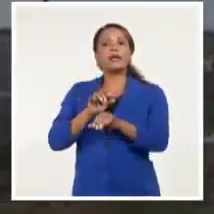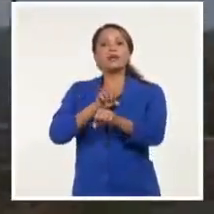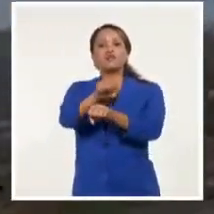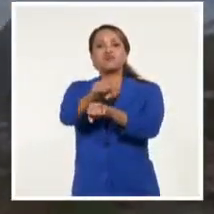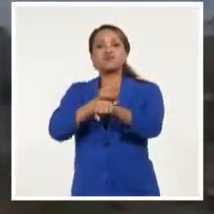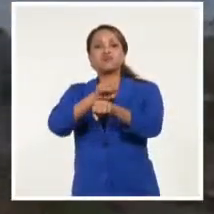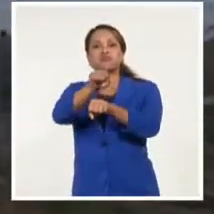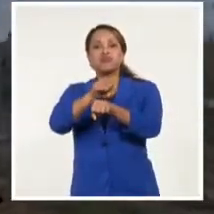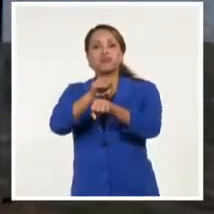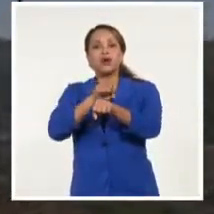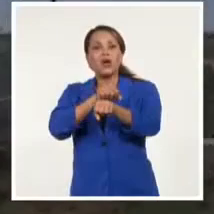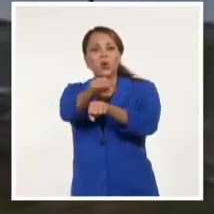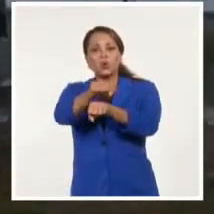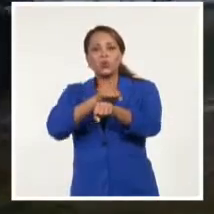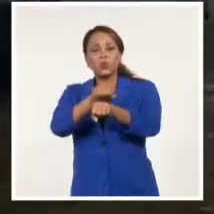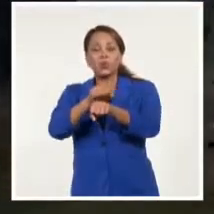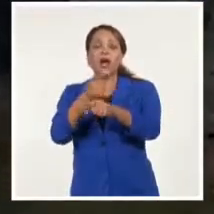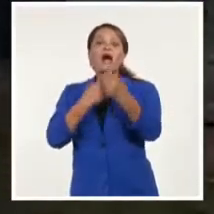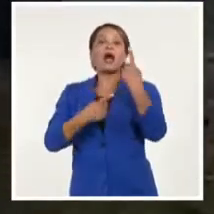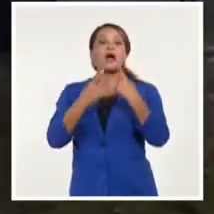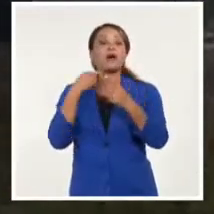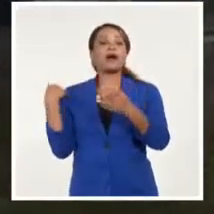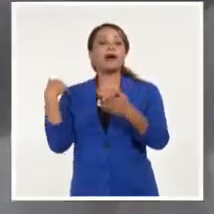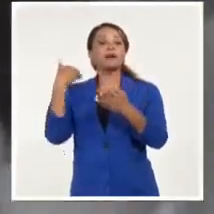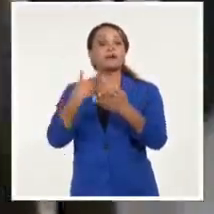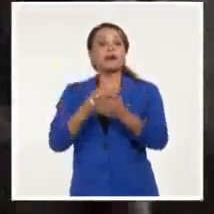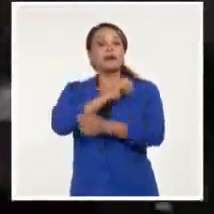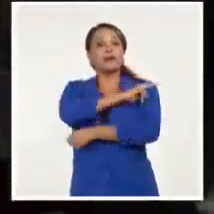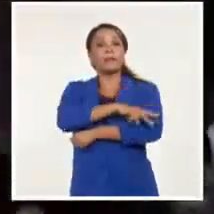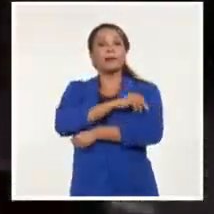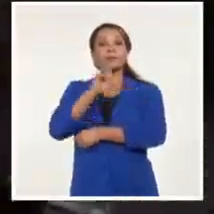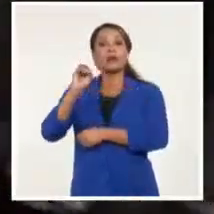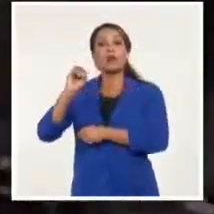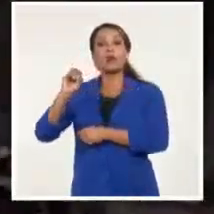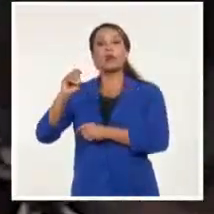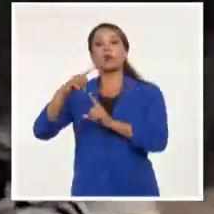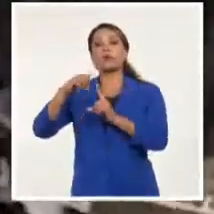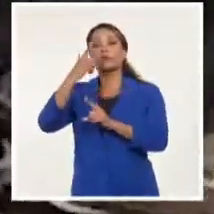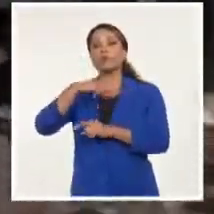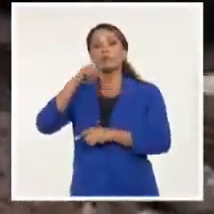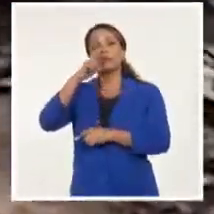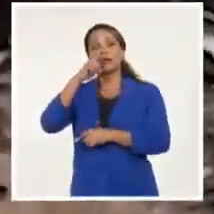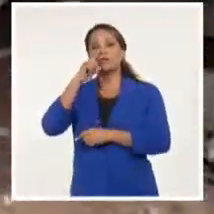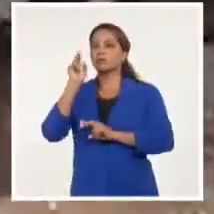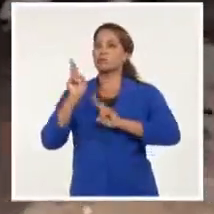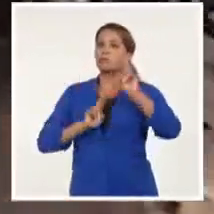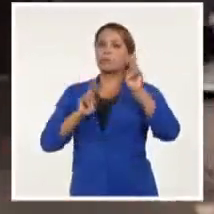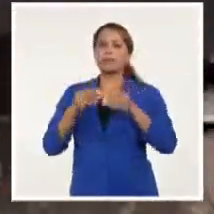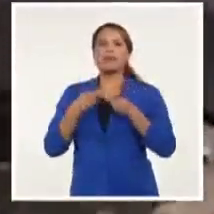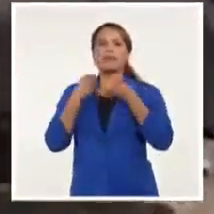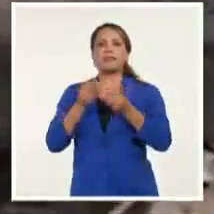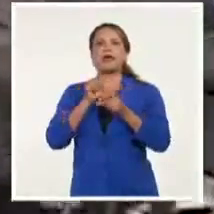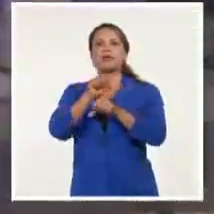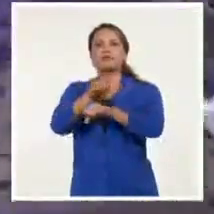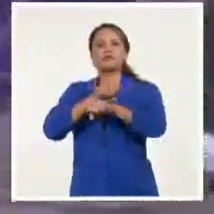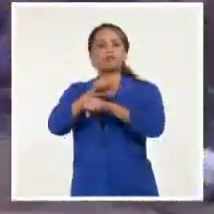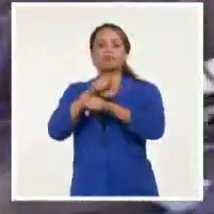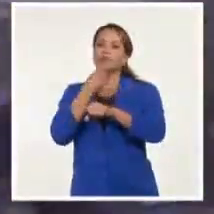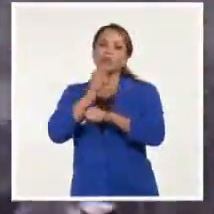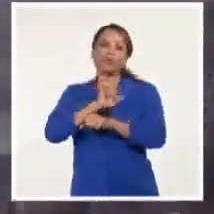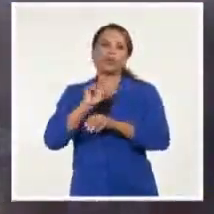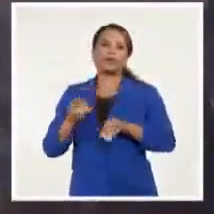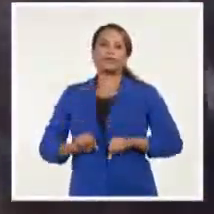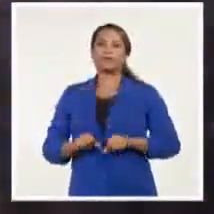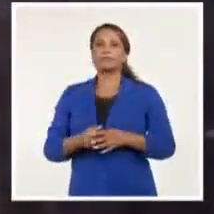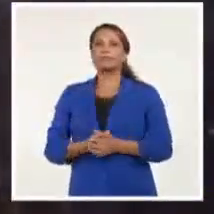o cazas modernos, pese a que hasta ahora los países de la OTAN se han negado a proporcionar ese tipo de equipamiento. En ese